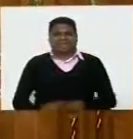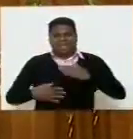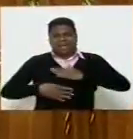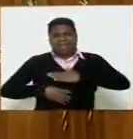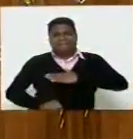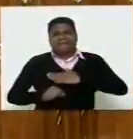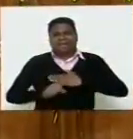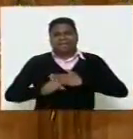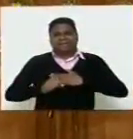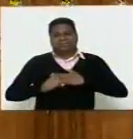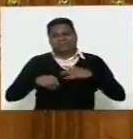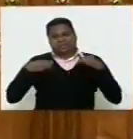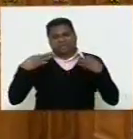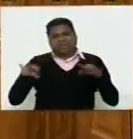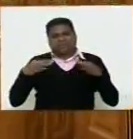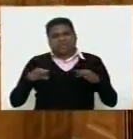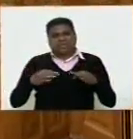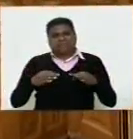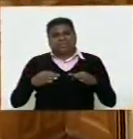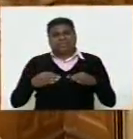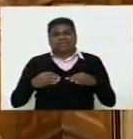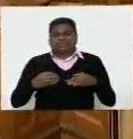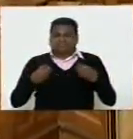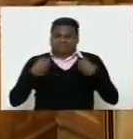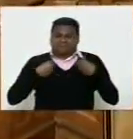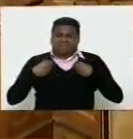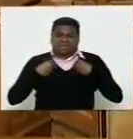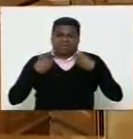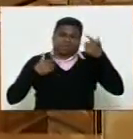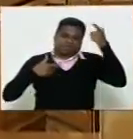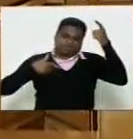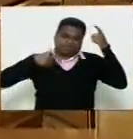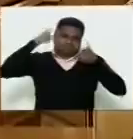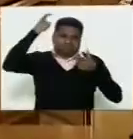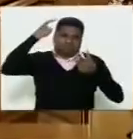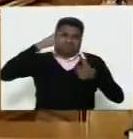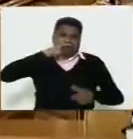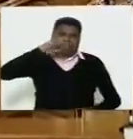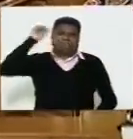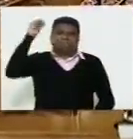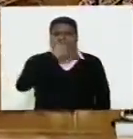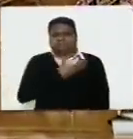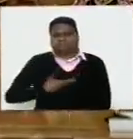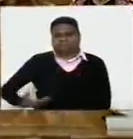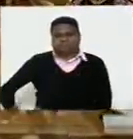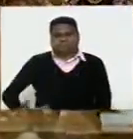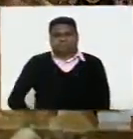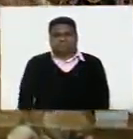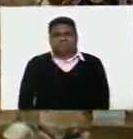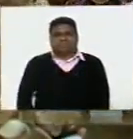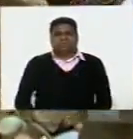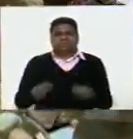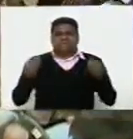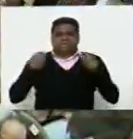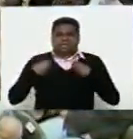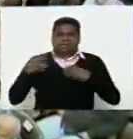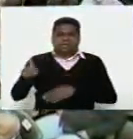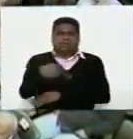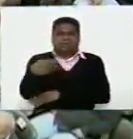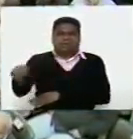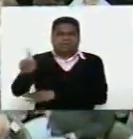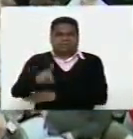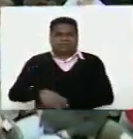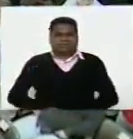humanizado! ¡Viva! ¡Que viva el comandante Hugo Chávez y el presidente Nicolás Maduro Moro! ¡Viva! ¡Que viva la patria!